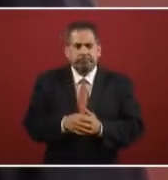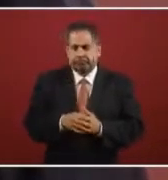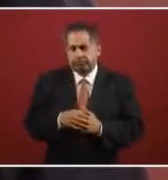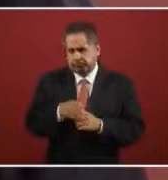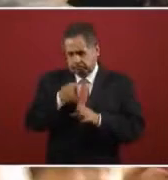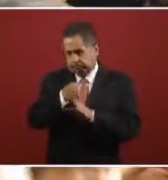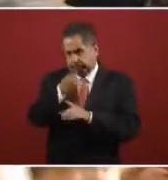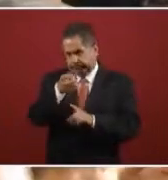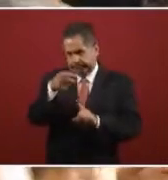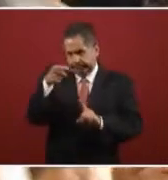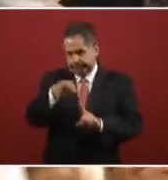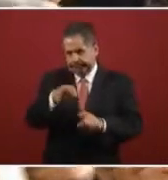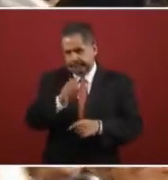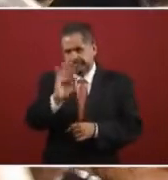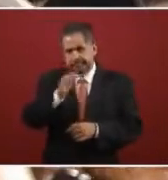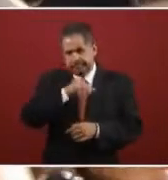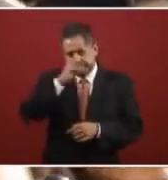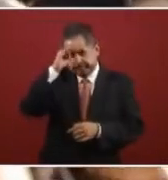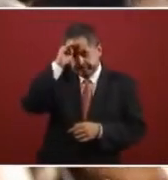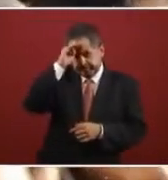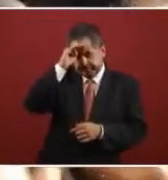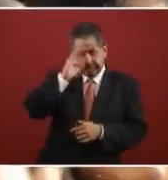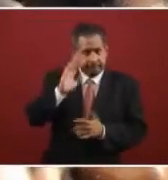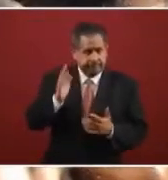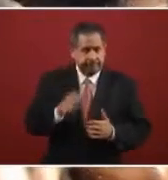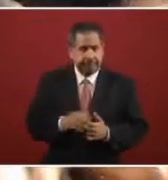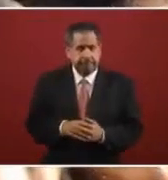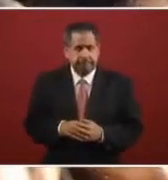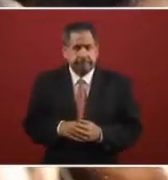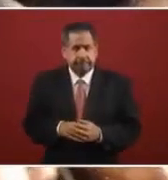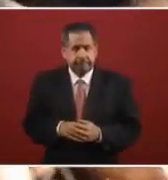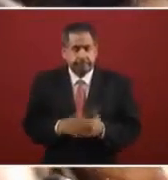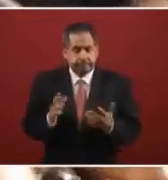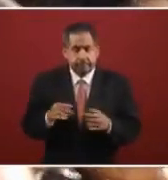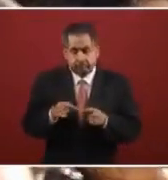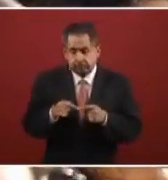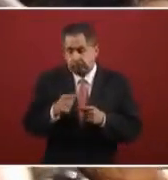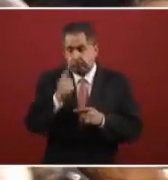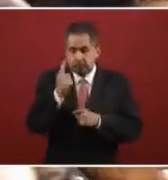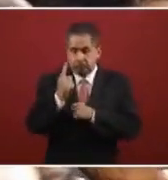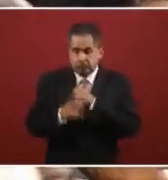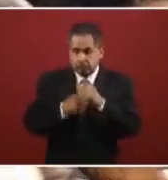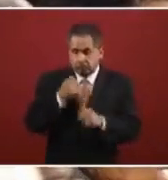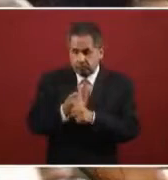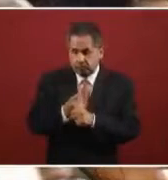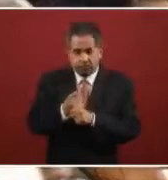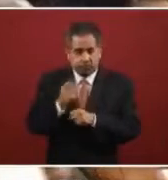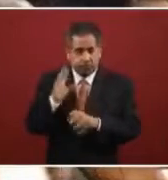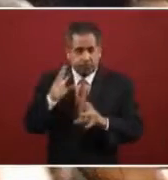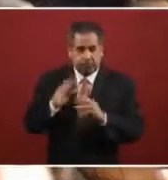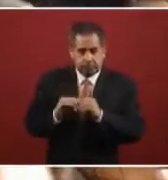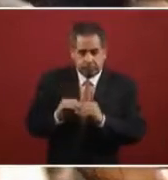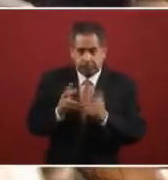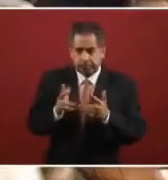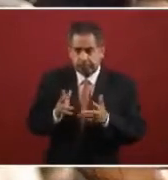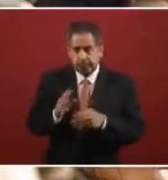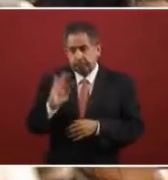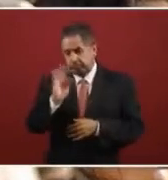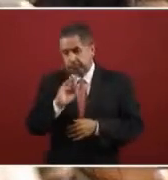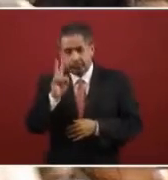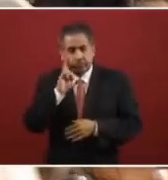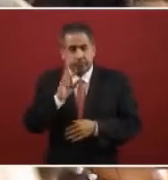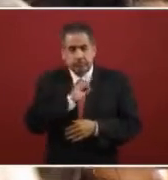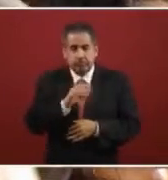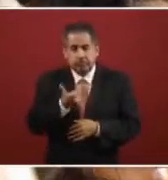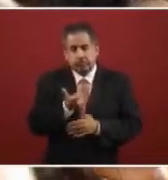sentido, way. I wanted si to ask considera if ya, you pues, consider it, en un año en su administración, say in a que year, fuera posible that it would be un